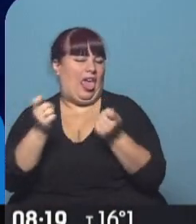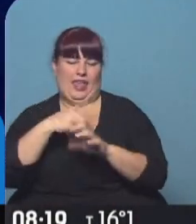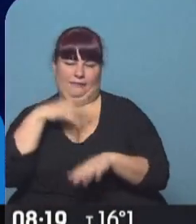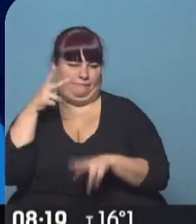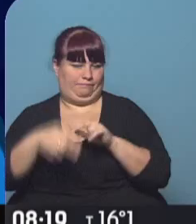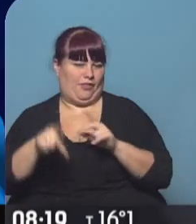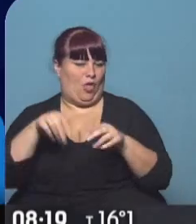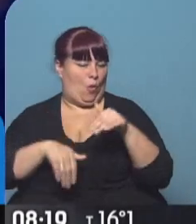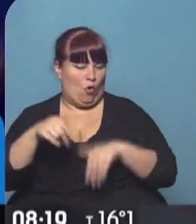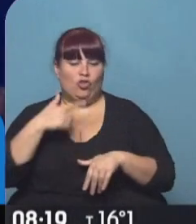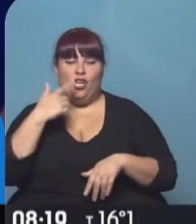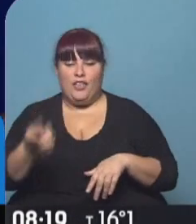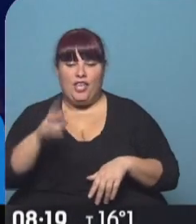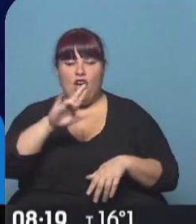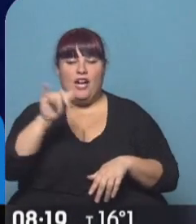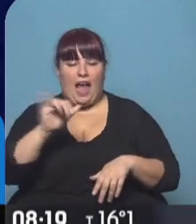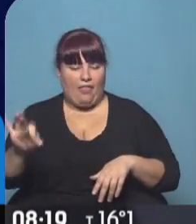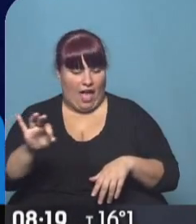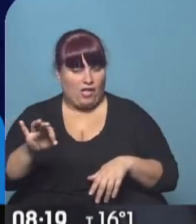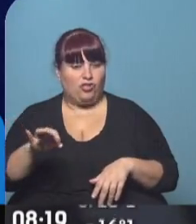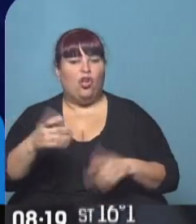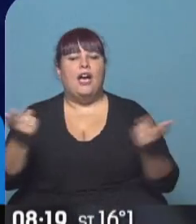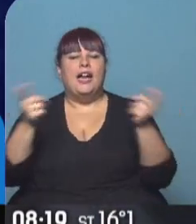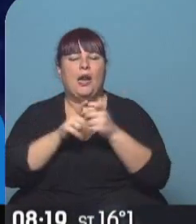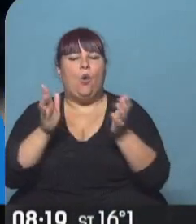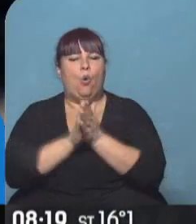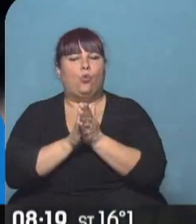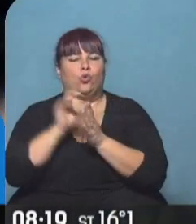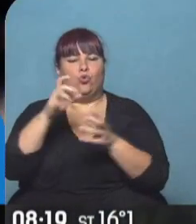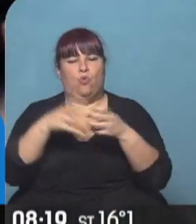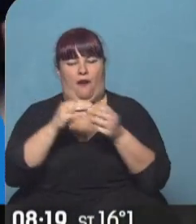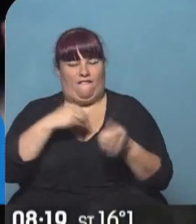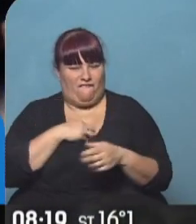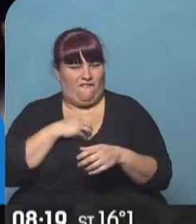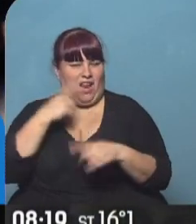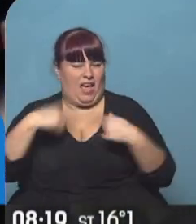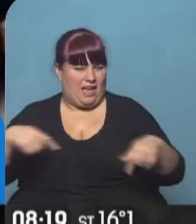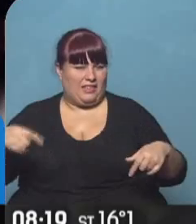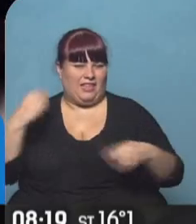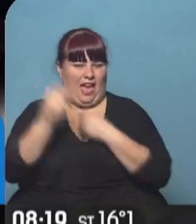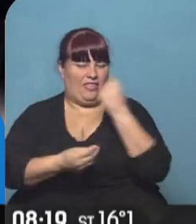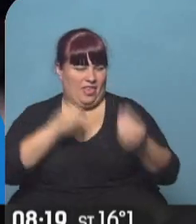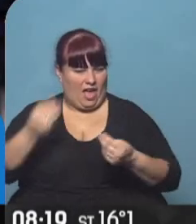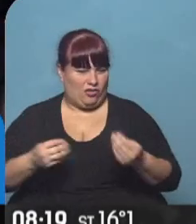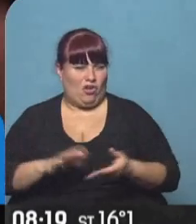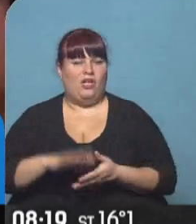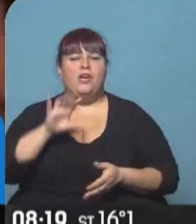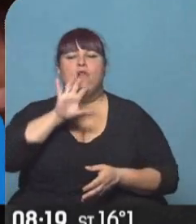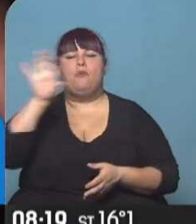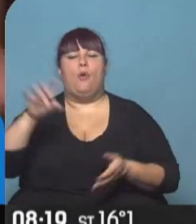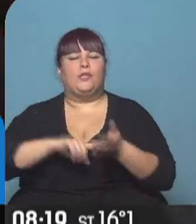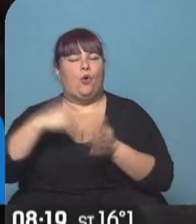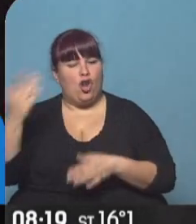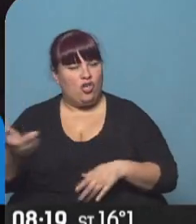especulación electoral. Esto dijo Randazzo, que se reunió con sus partidarios, con sus seguidores, con sus candidatos en la provincia de